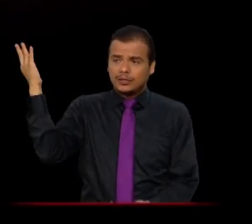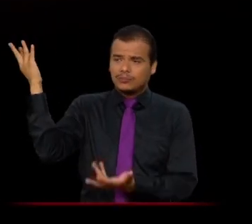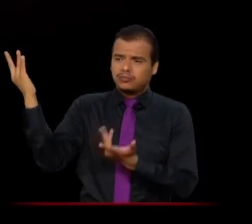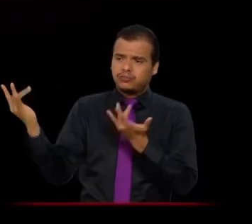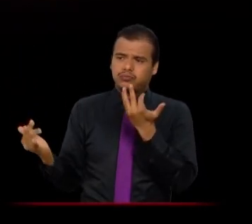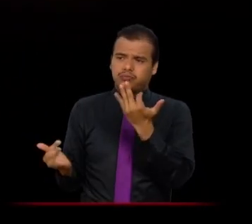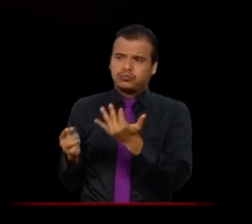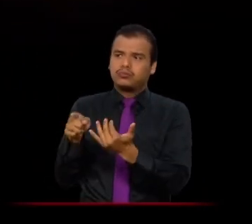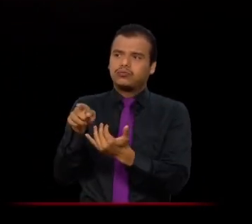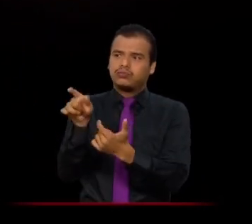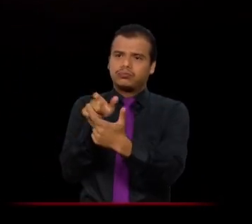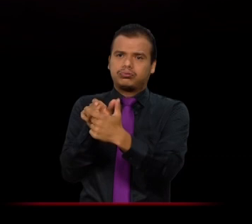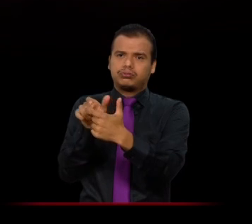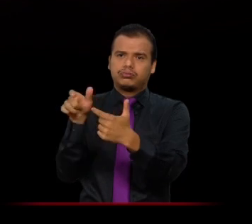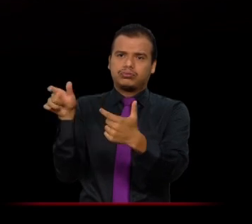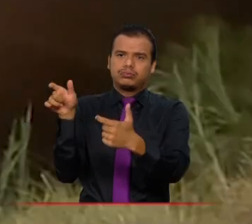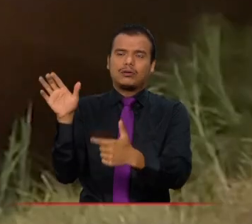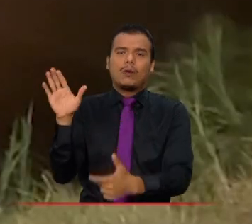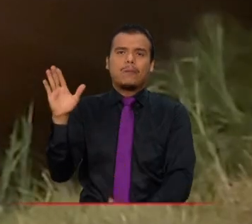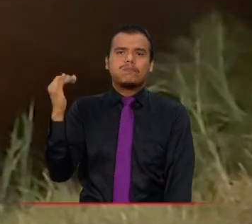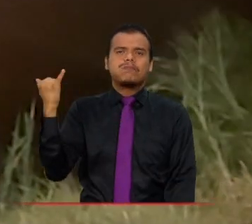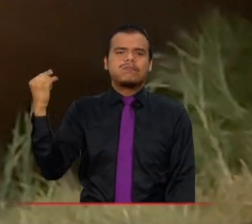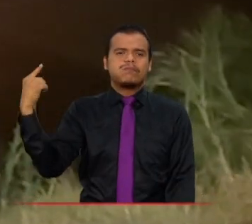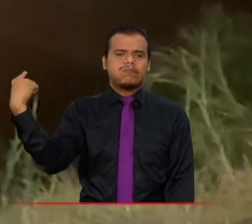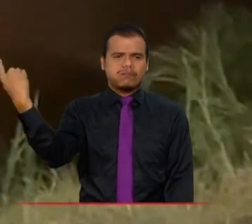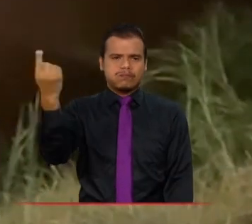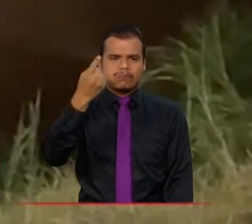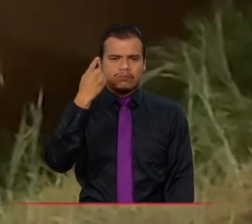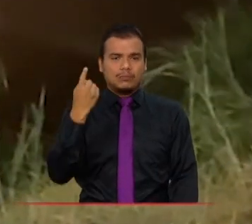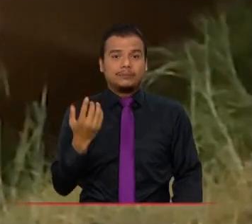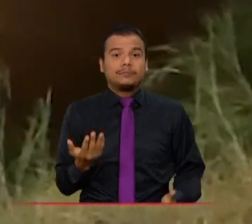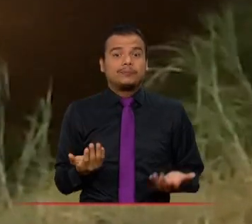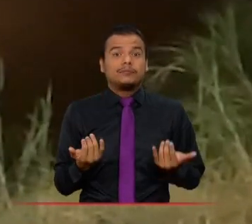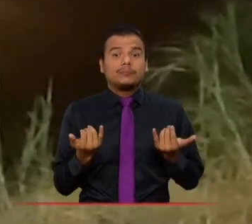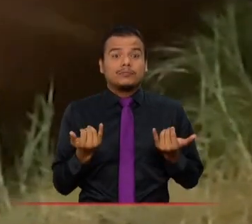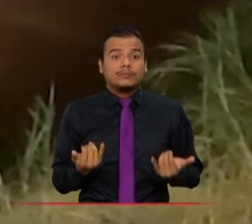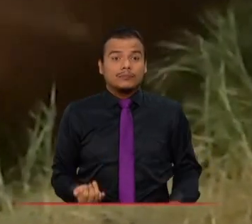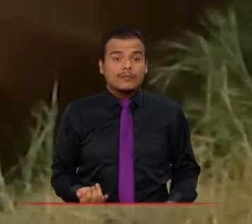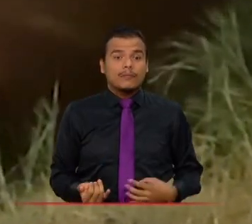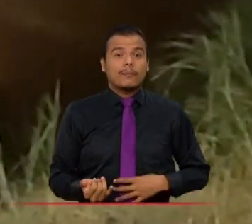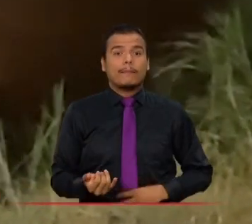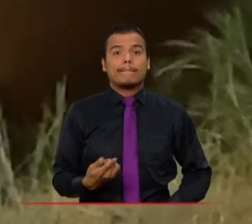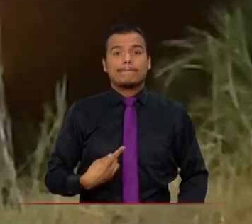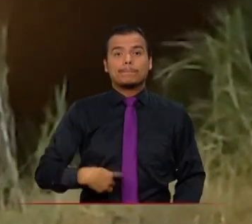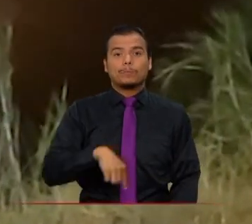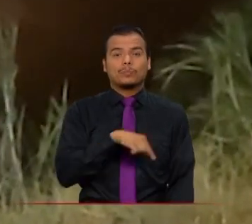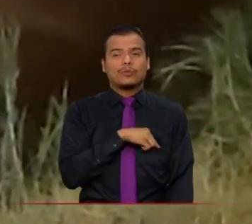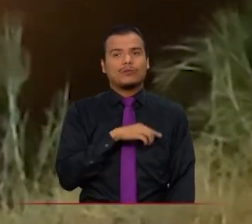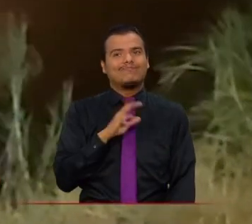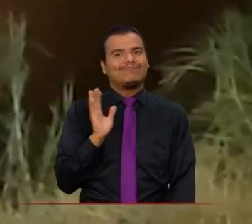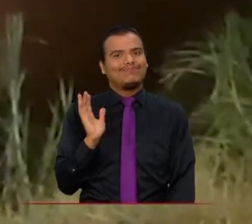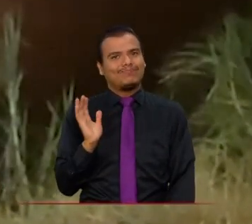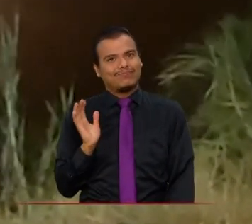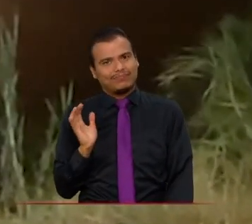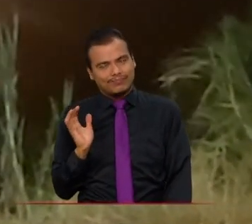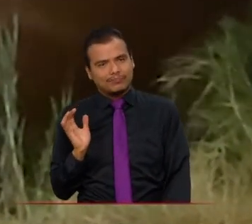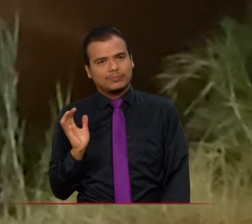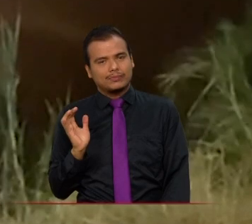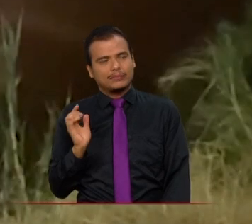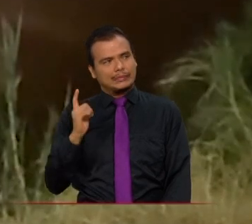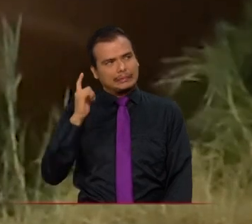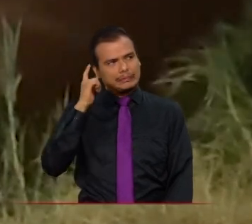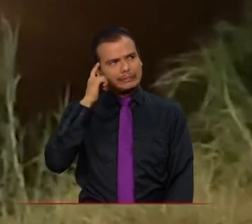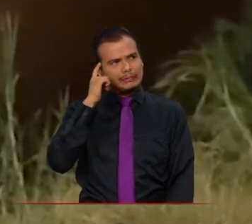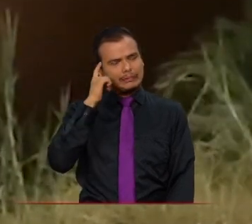porque el material está dispuesto para eso y nosotros tenemos en este momento que atender las emergencias normalmente lo primero que se